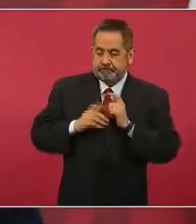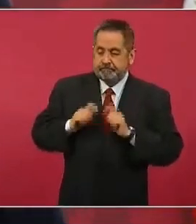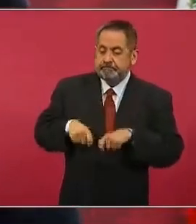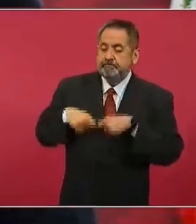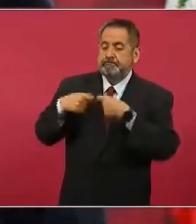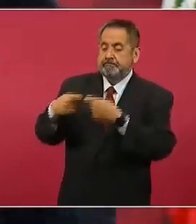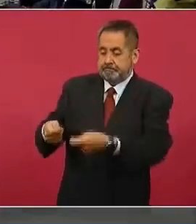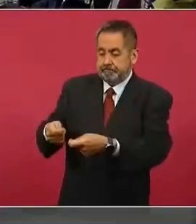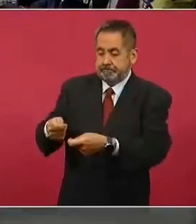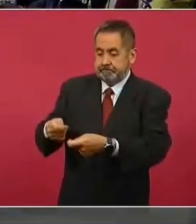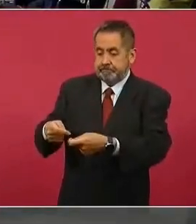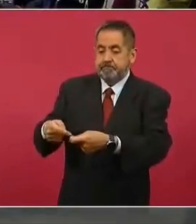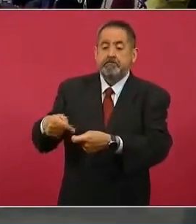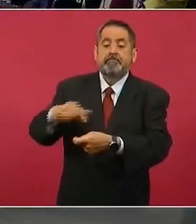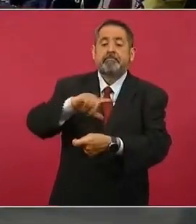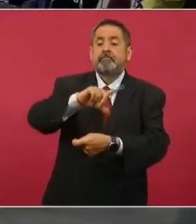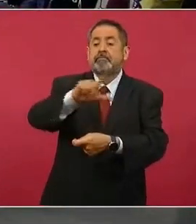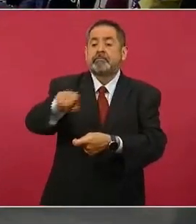un periodo.